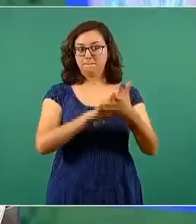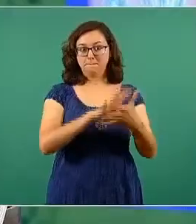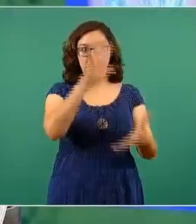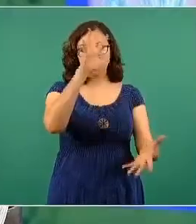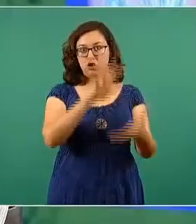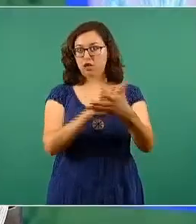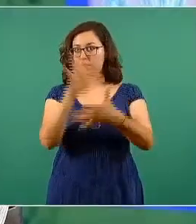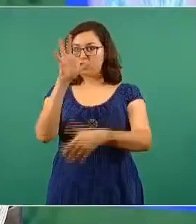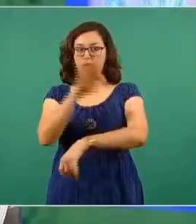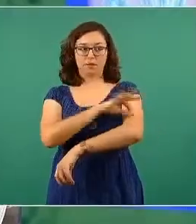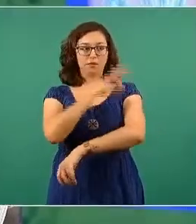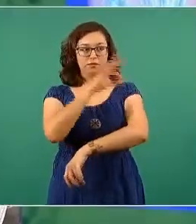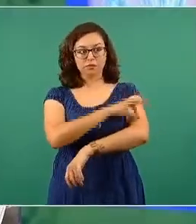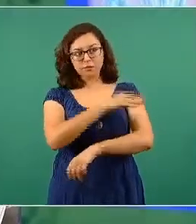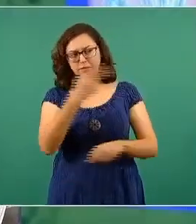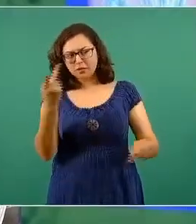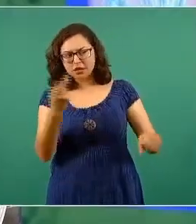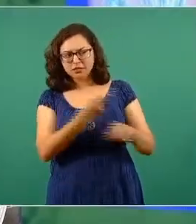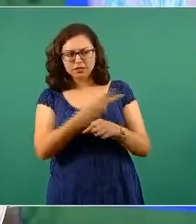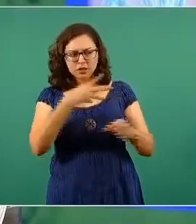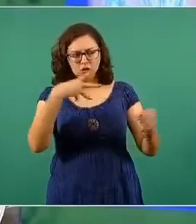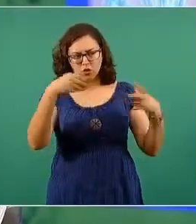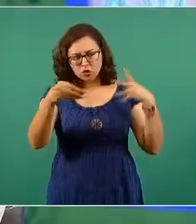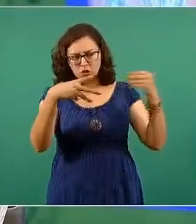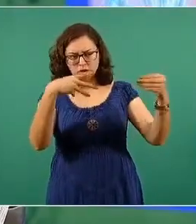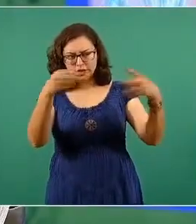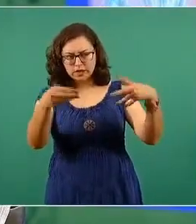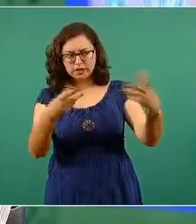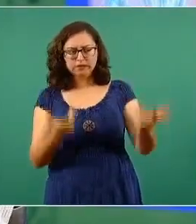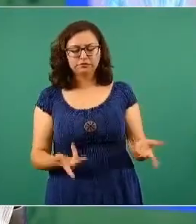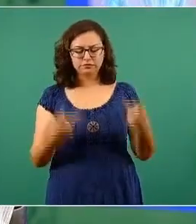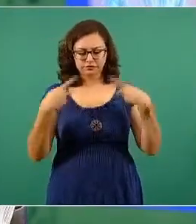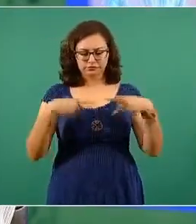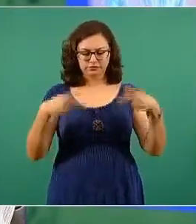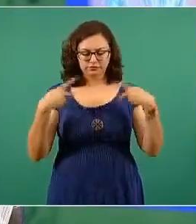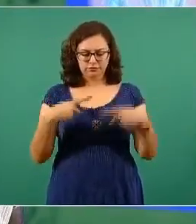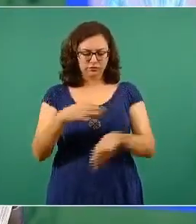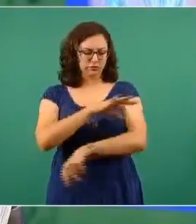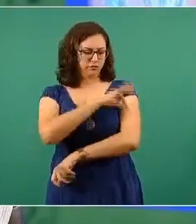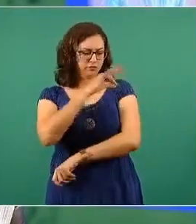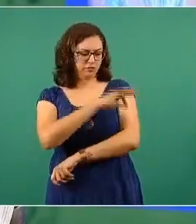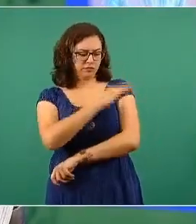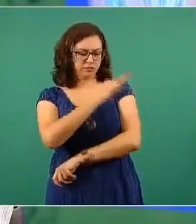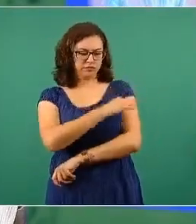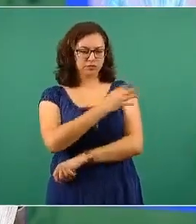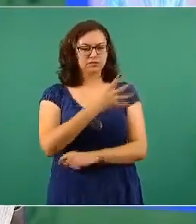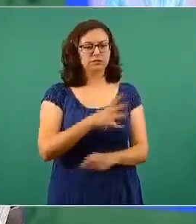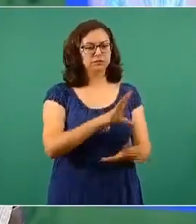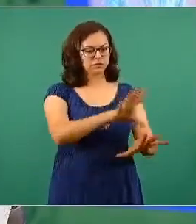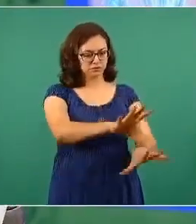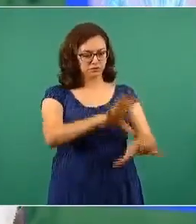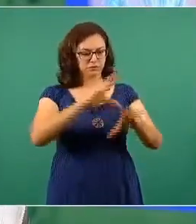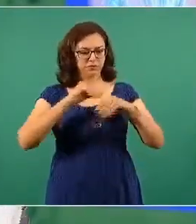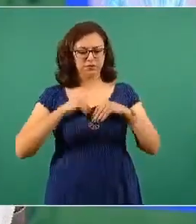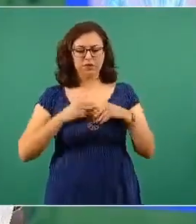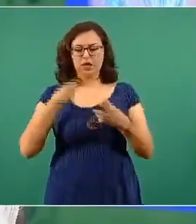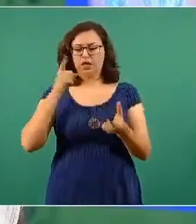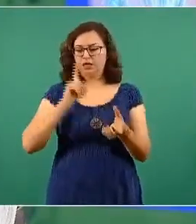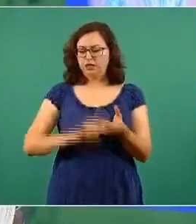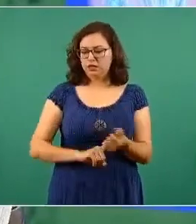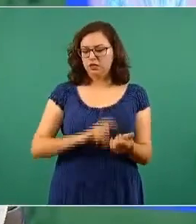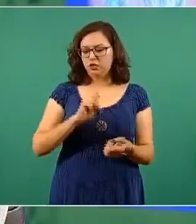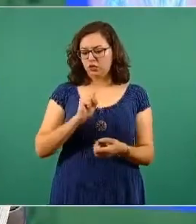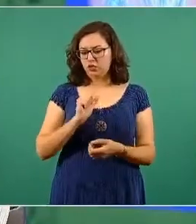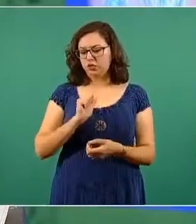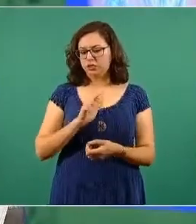de transmisión. ¿Sí? ¿Qué tanto una persona vacunada que se contagia y que podría ser durante algún tiempo, a lo mejor horas o a lo